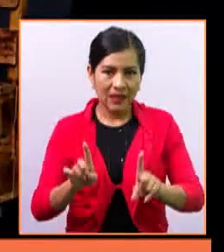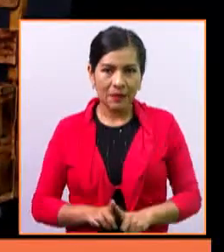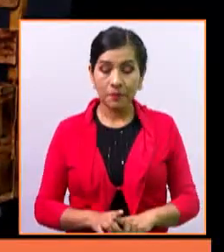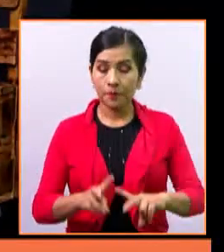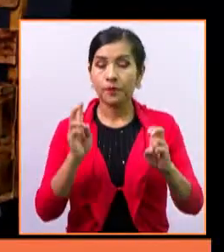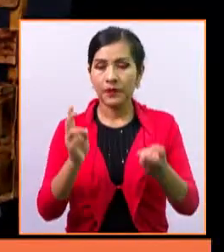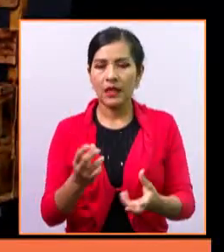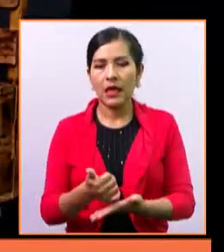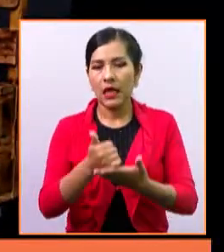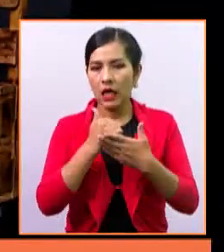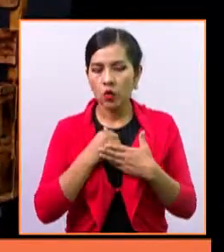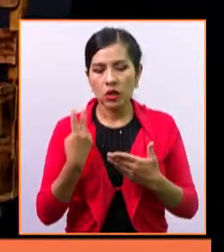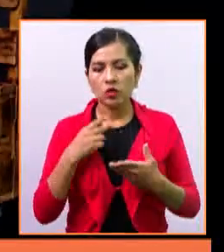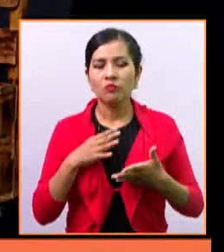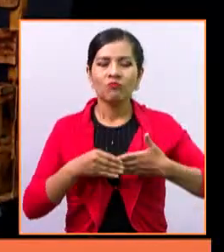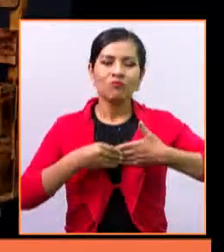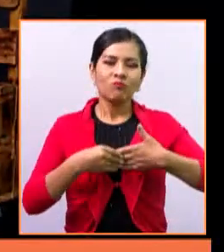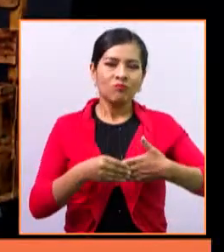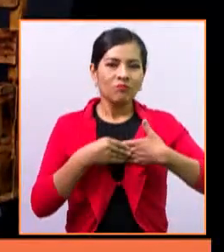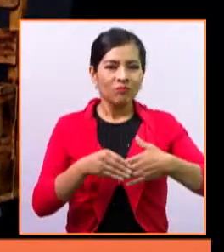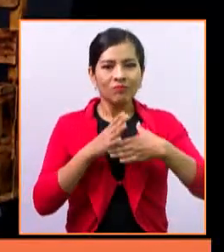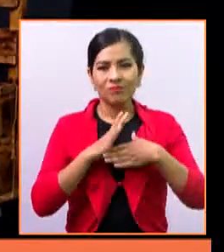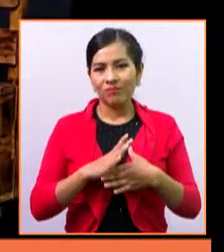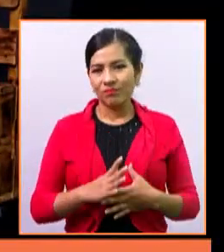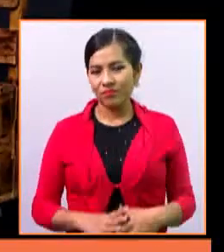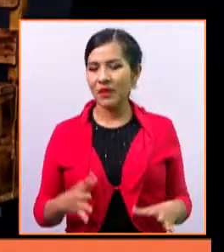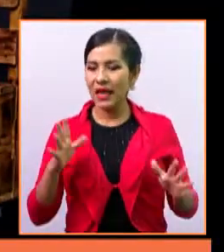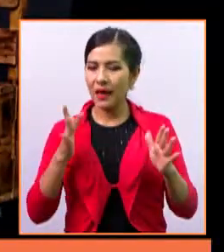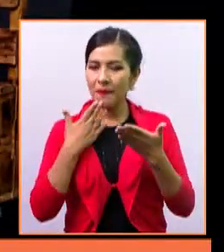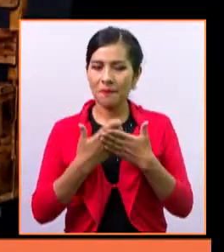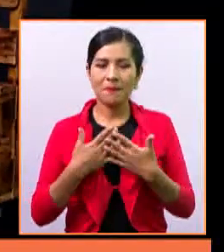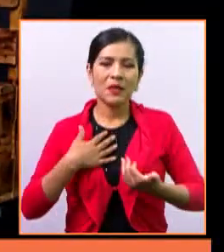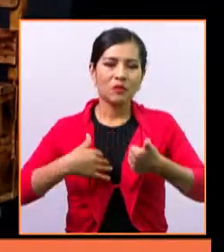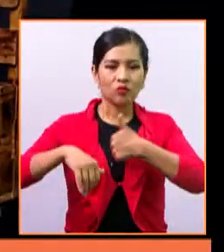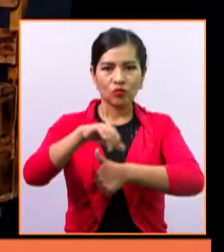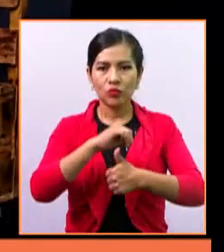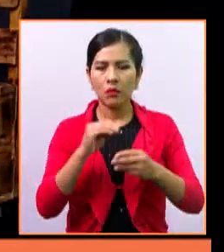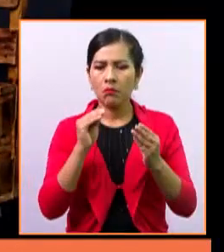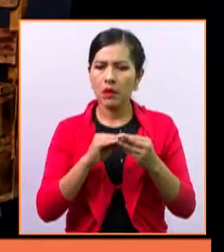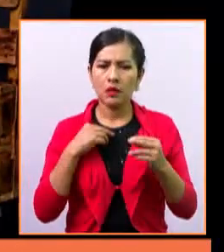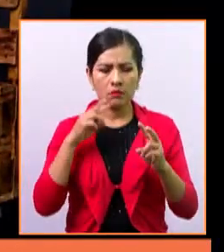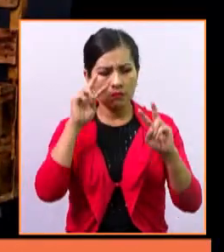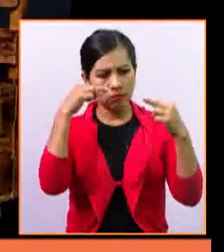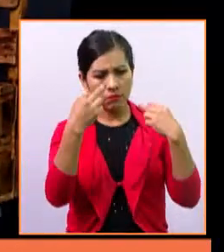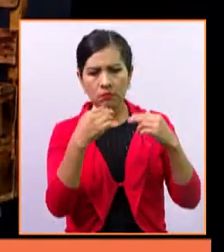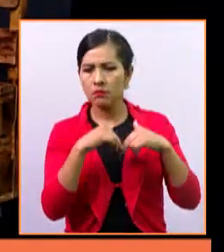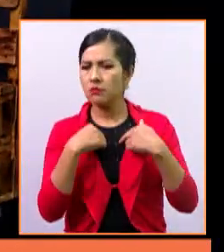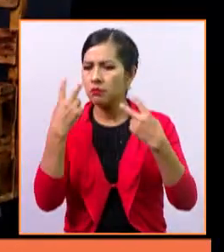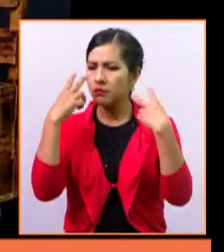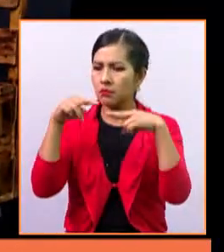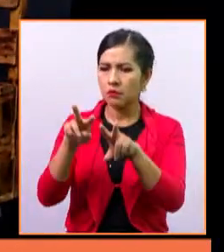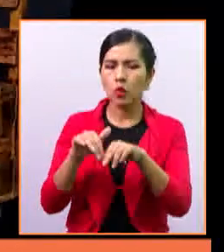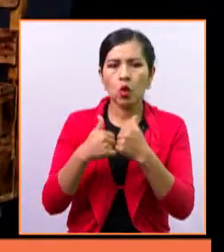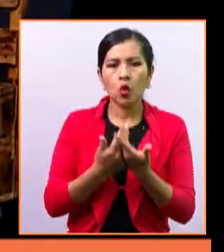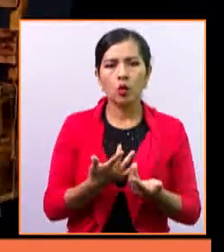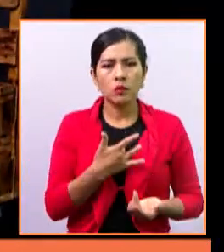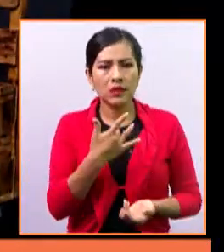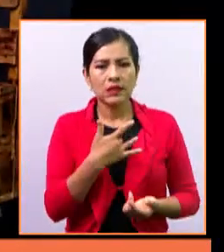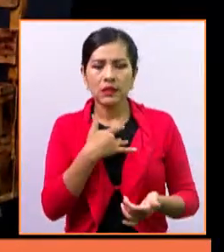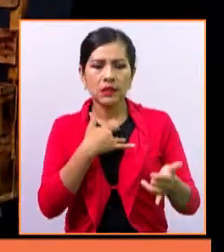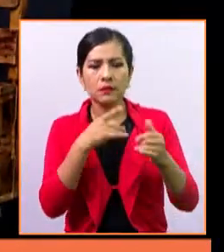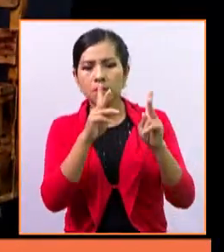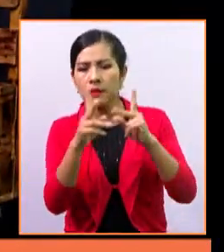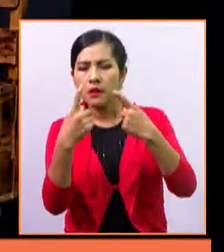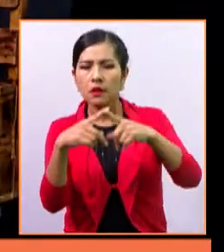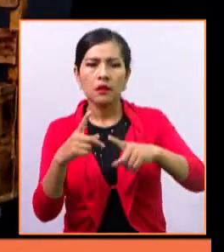puede soltarnos, ¿no? Puede también hacernos mucho más empáticos, sensibles desde otro punto de vista con la población en